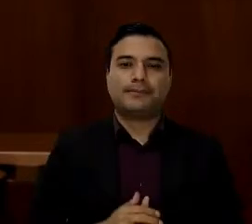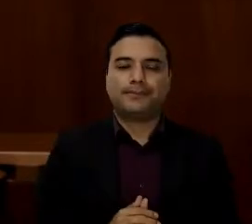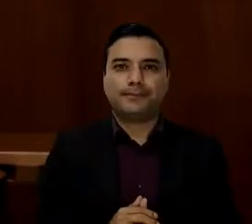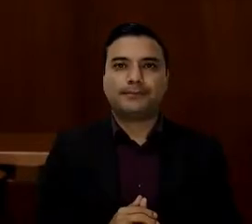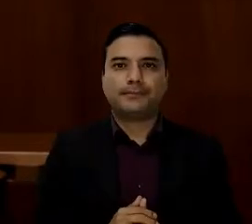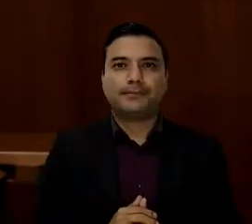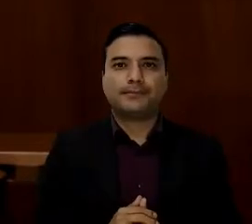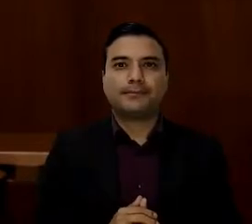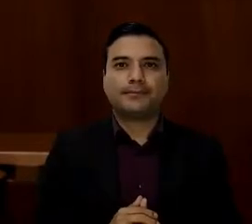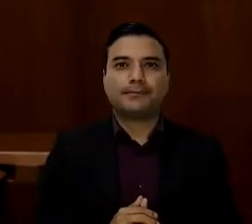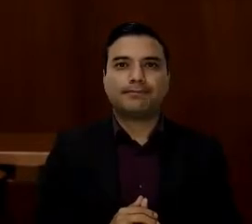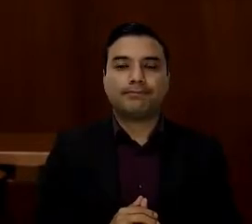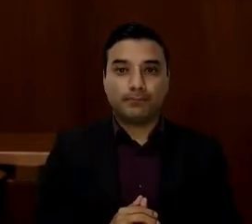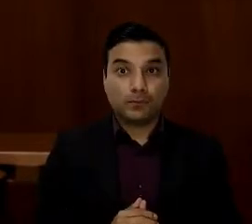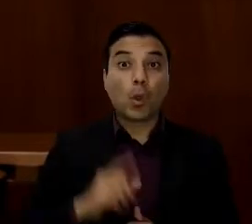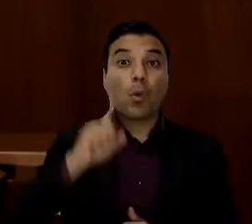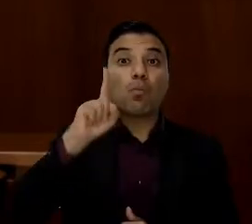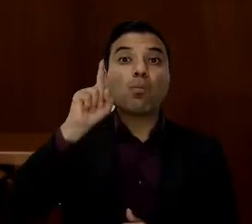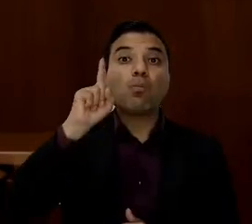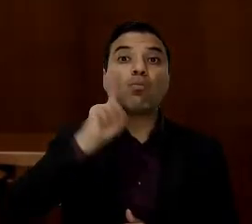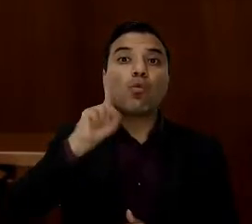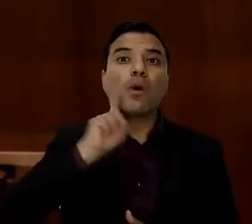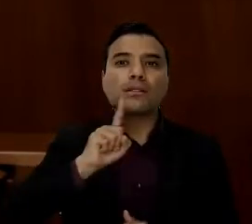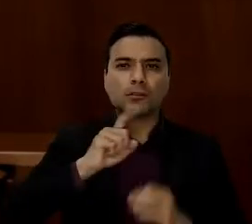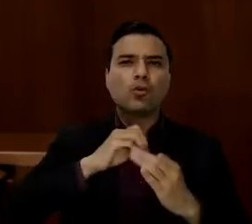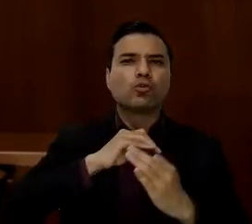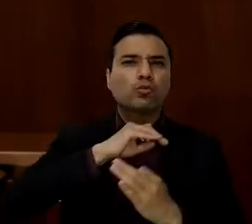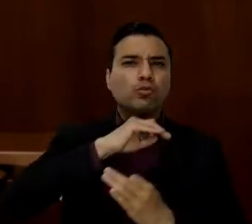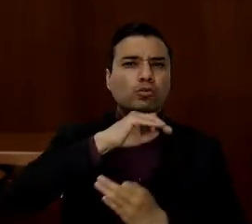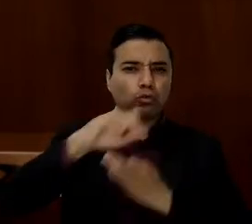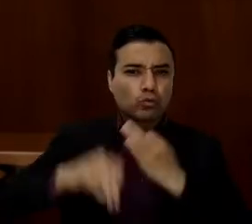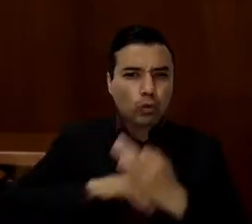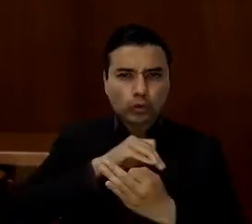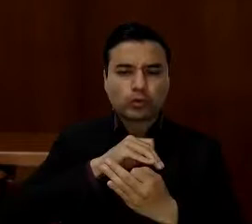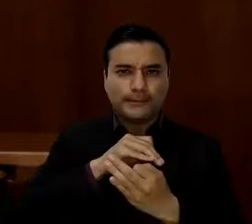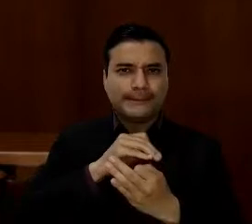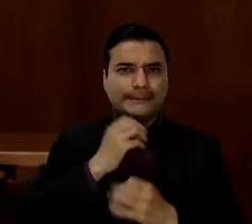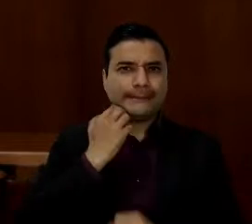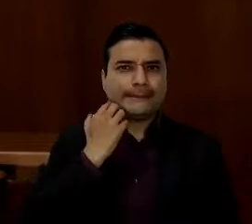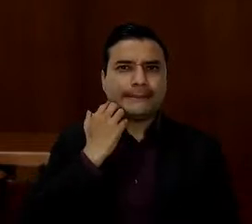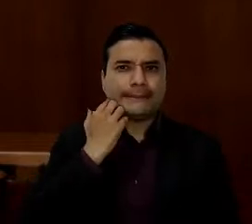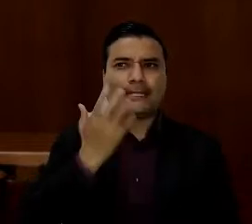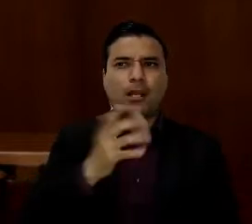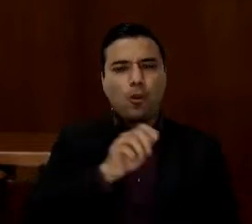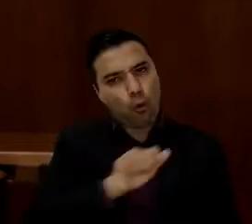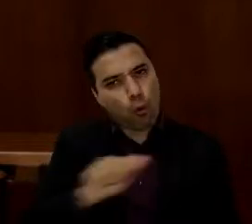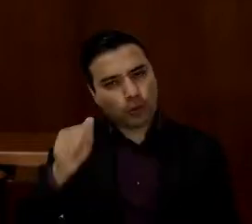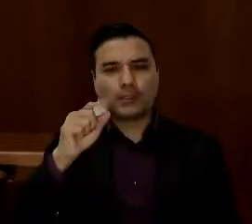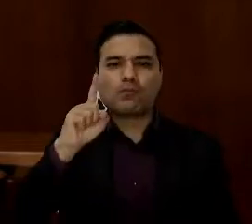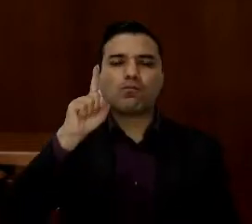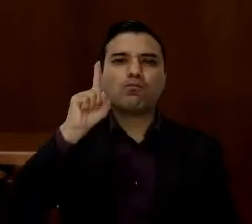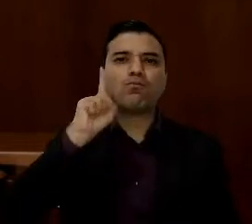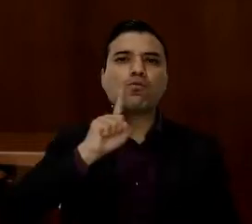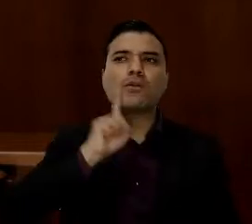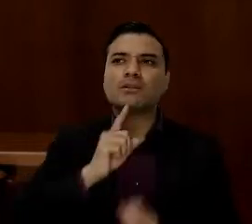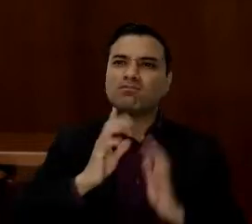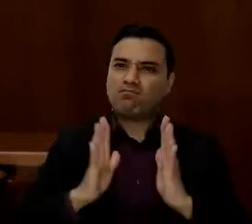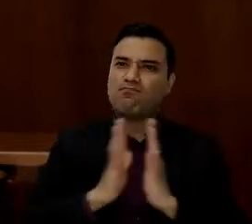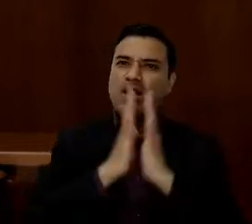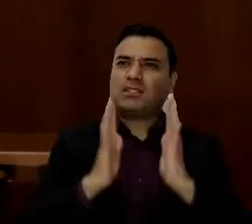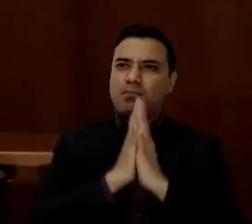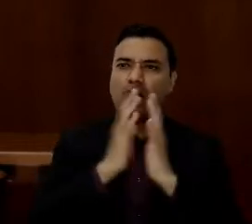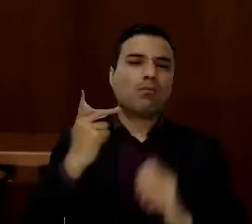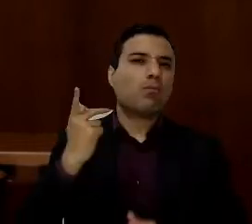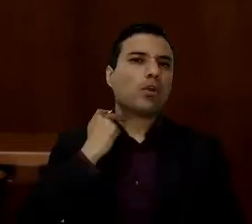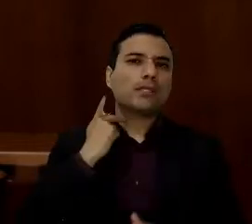queremos todas las mujeres nos interesa que se garantice a otras mujeres la participación